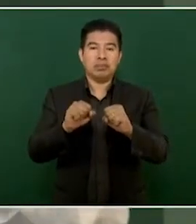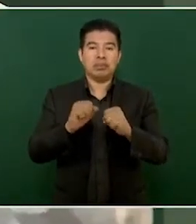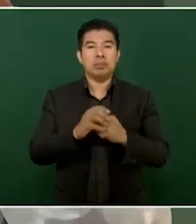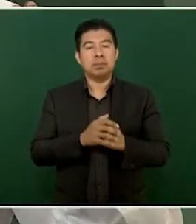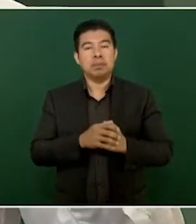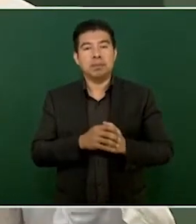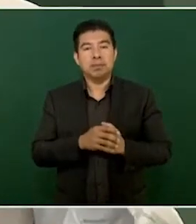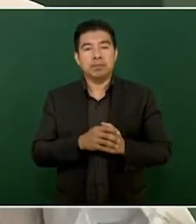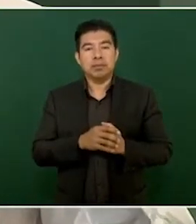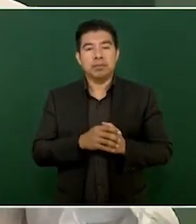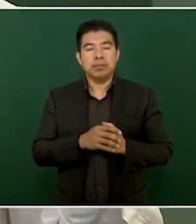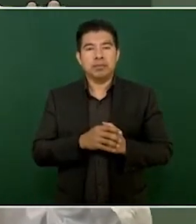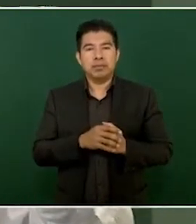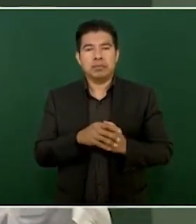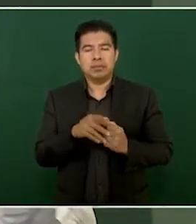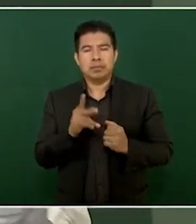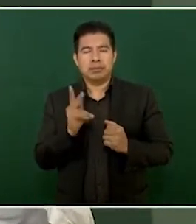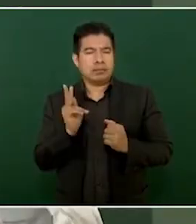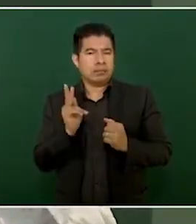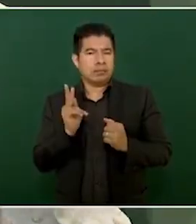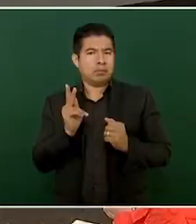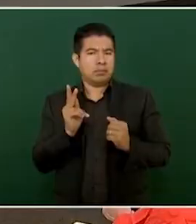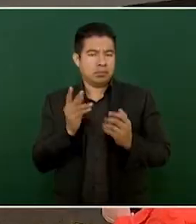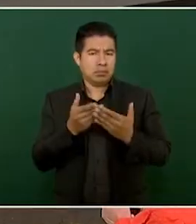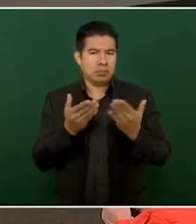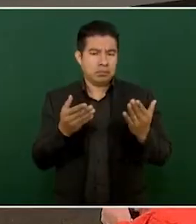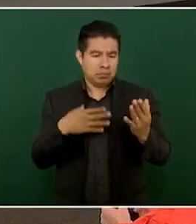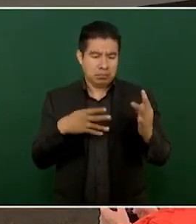Bueno, pero ¿qué significa